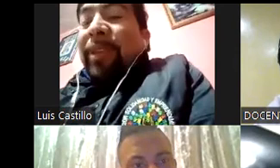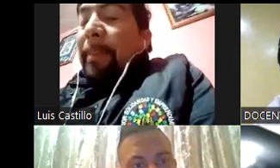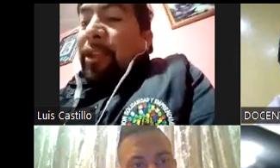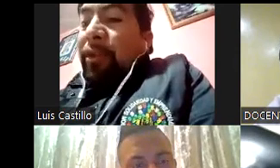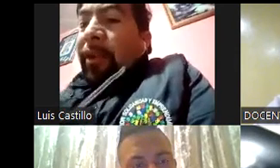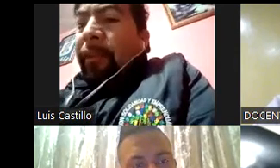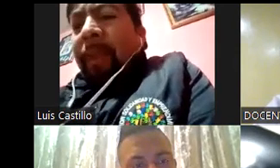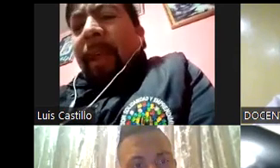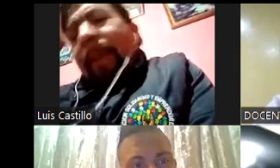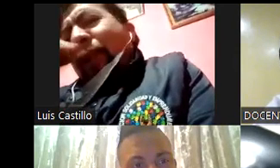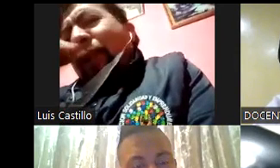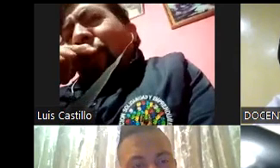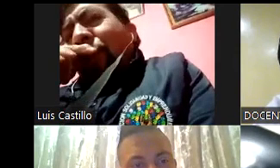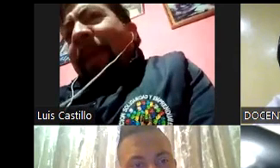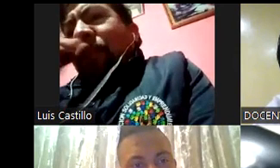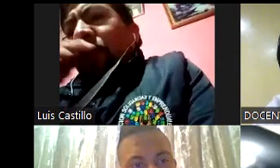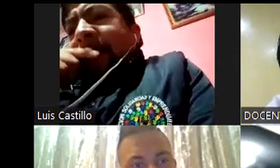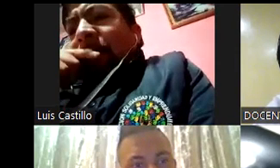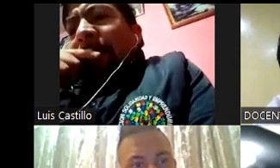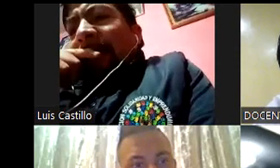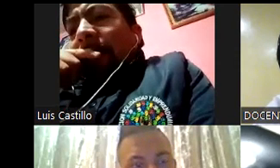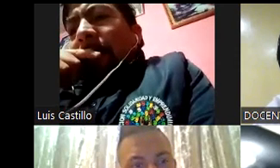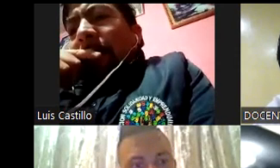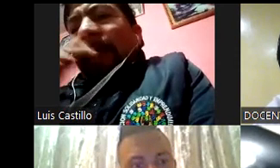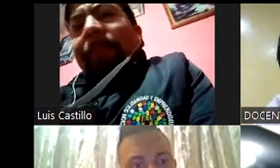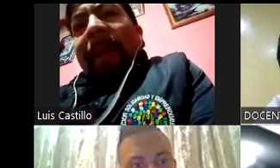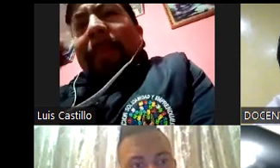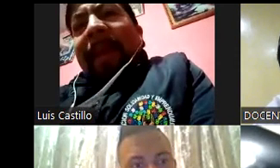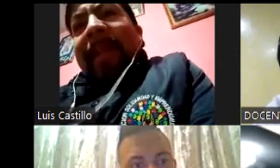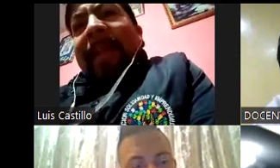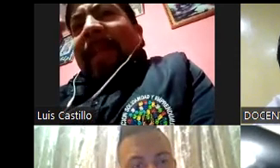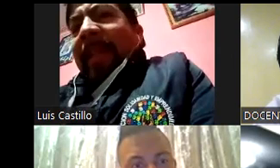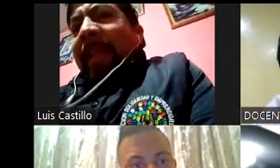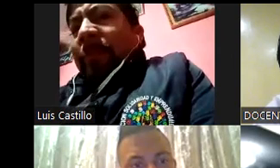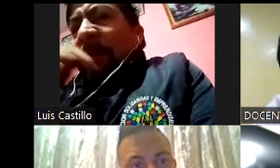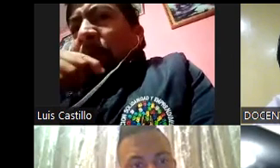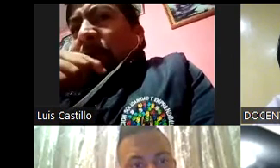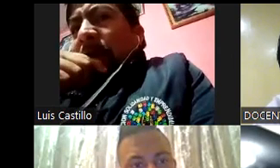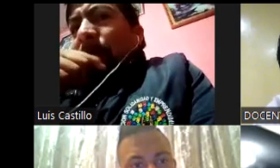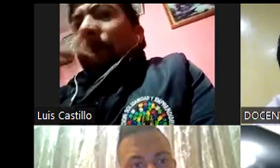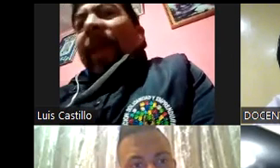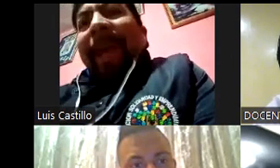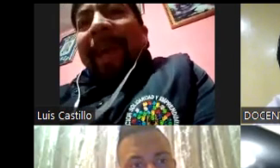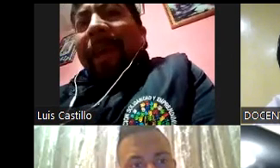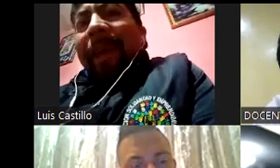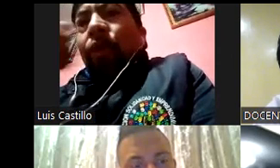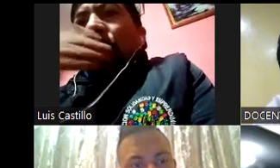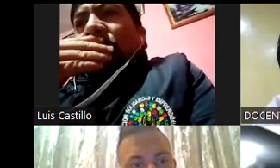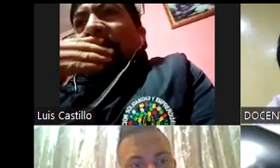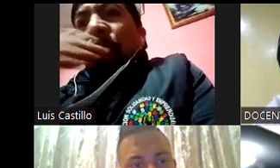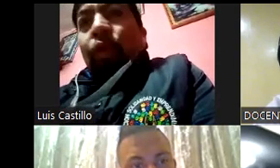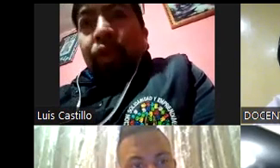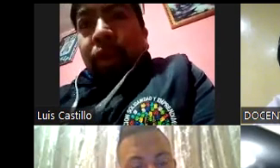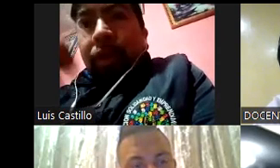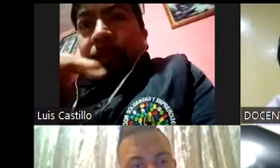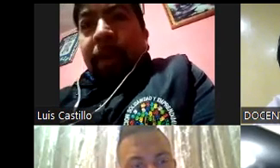positivismo de la persona, ¿no? Pero yo pienso que esto de la negatividad viene desde la niñez mismo, ¿no es cierto? Esto